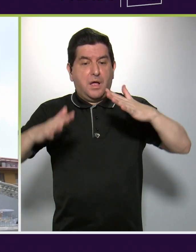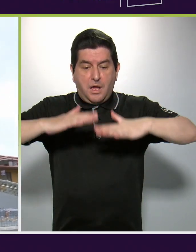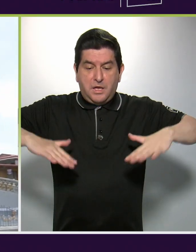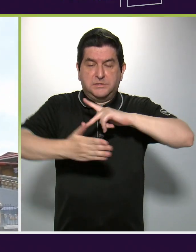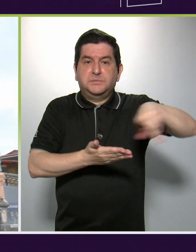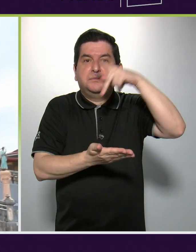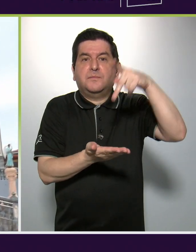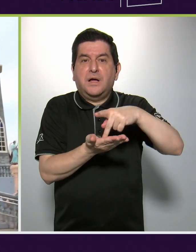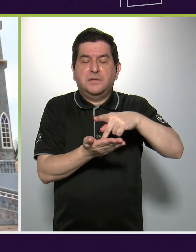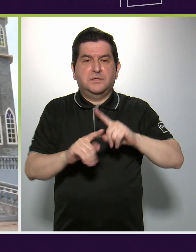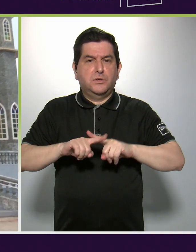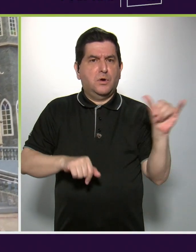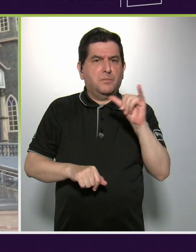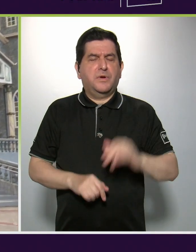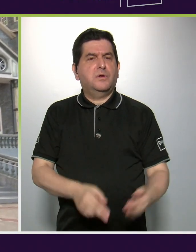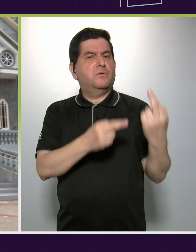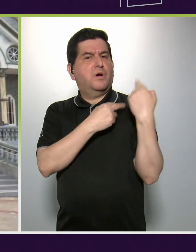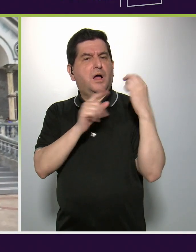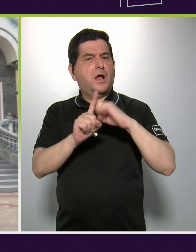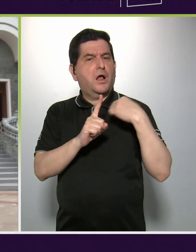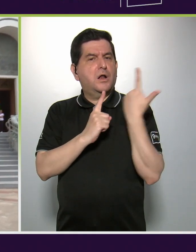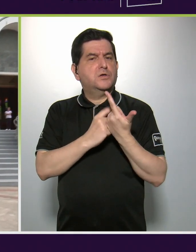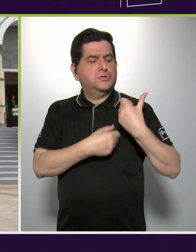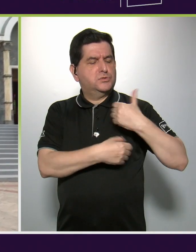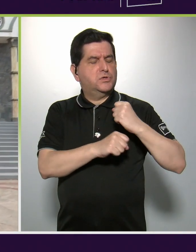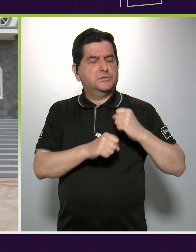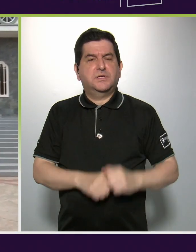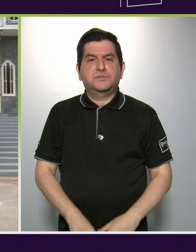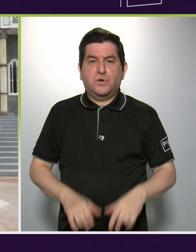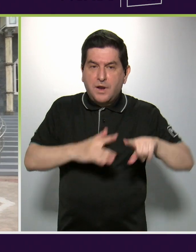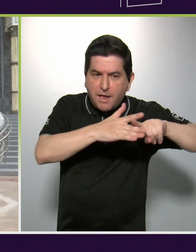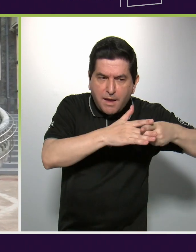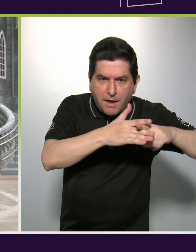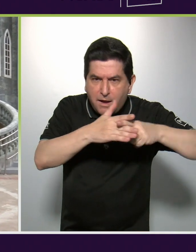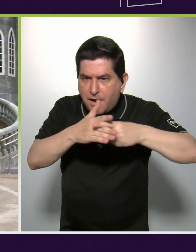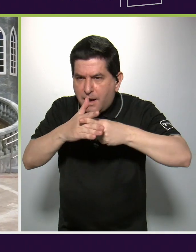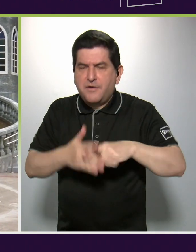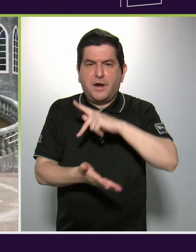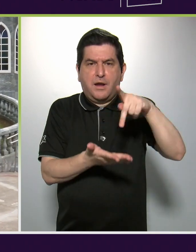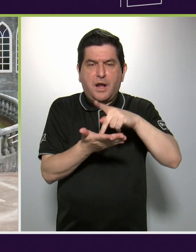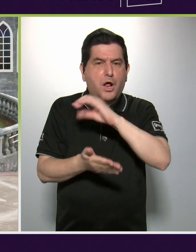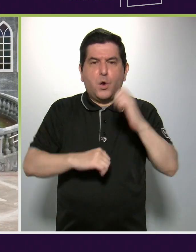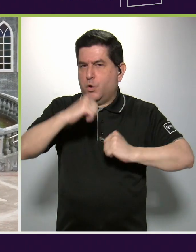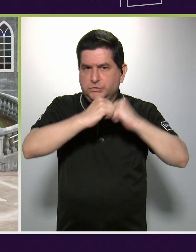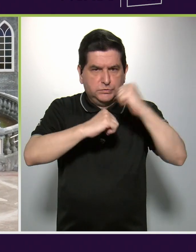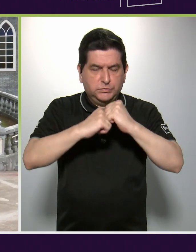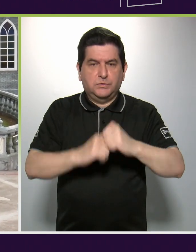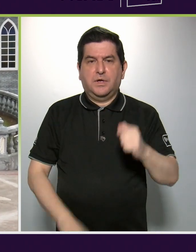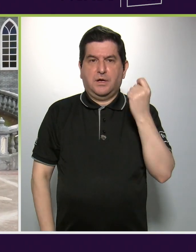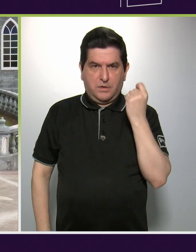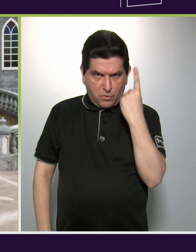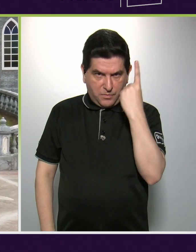un espacio en un parque, pero también hay que ver cuál es la responsabilidad social que tienen las municipalidades para darle mantenimiento a ese parque o a esa infraestructura. Hay